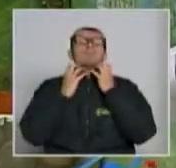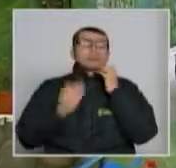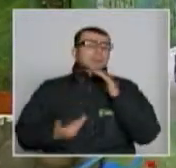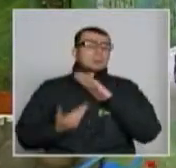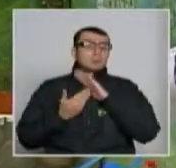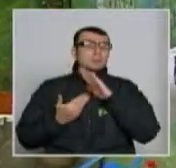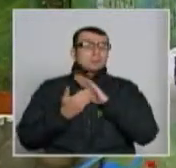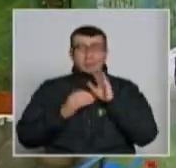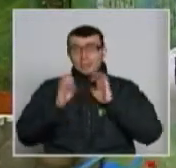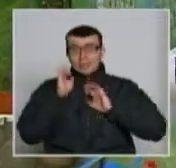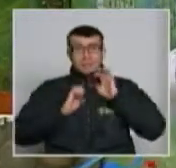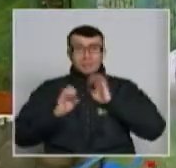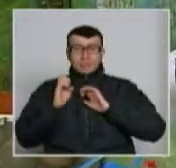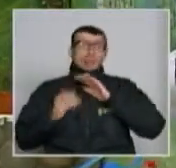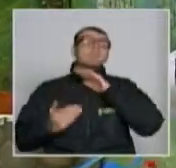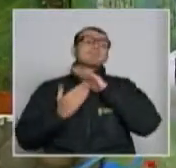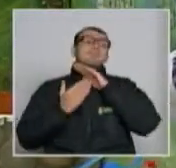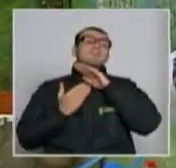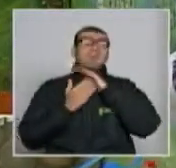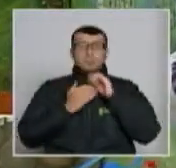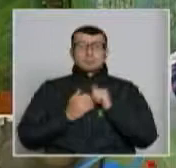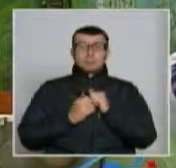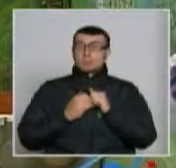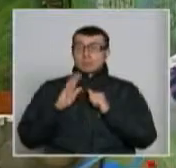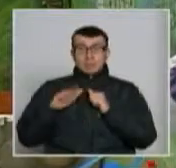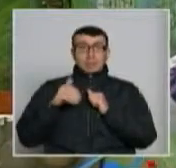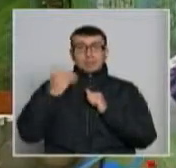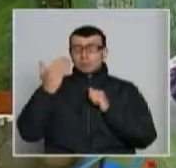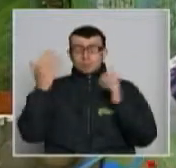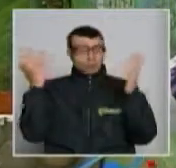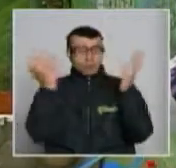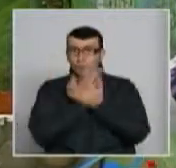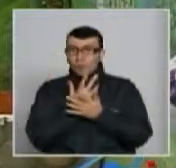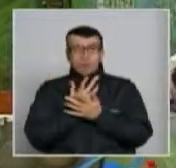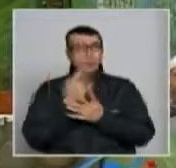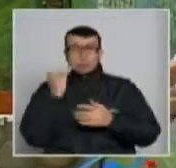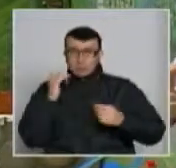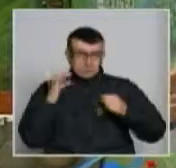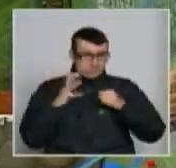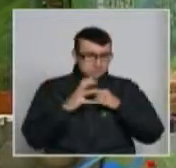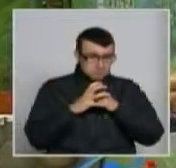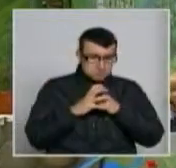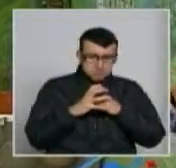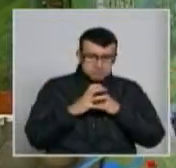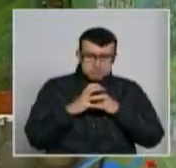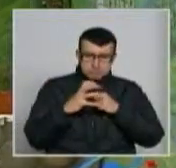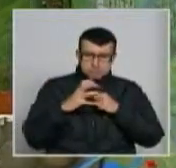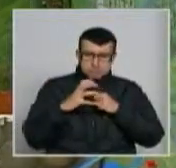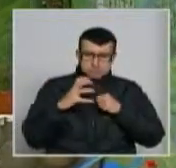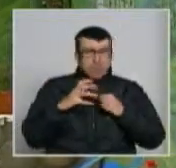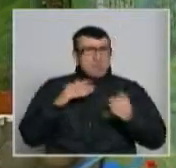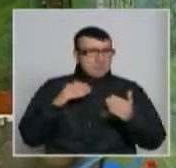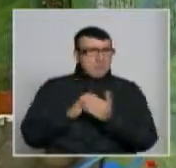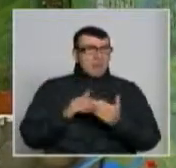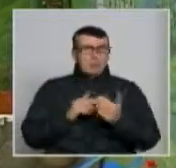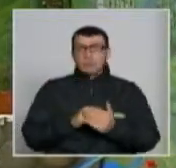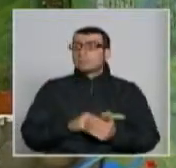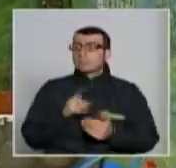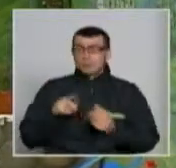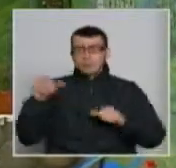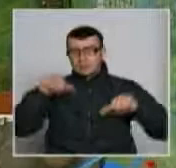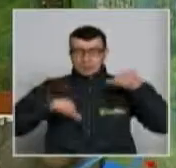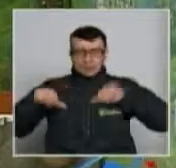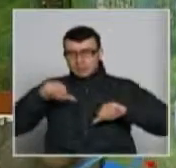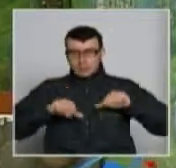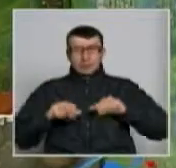Y esa reacción se confunden y van y atacan las articulaciones y las inflaman. Por eso hay un examen de laboratorio que se